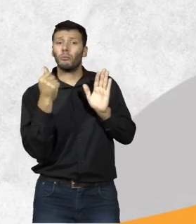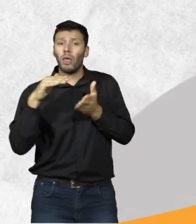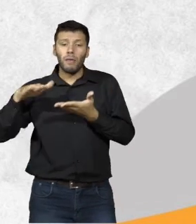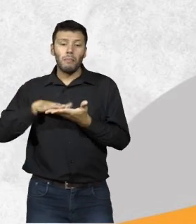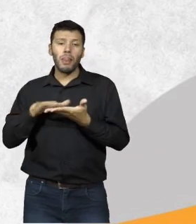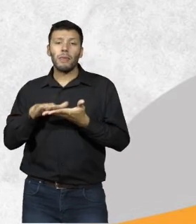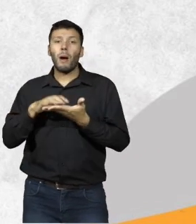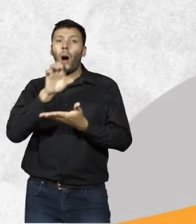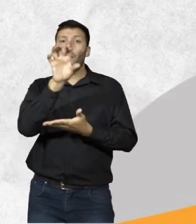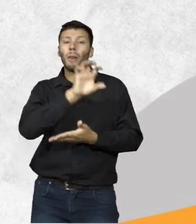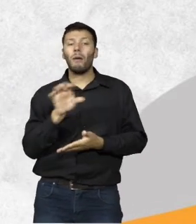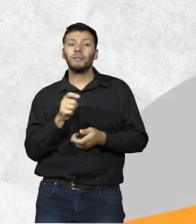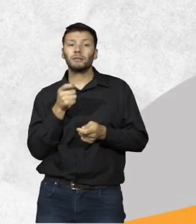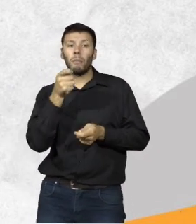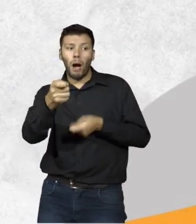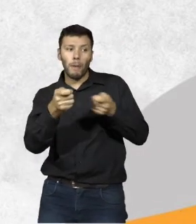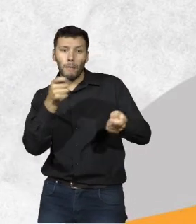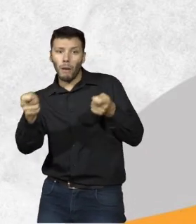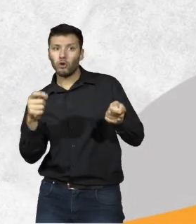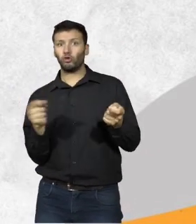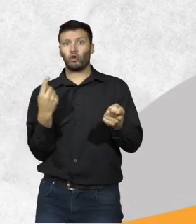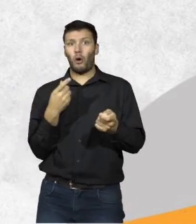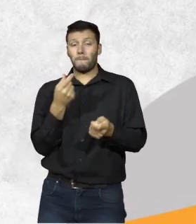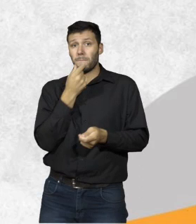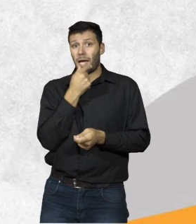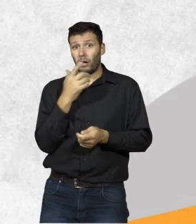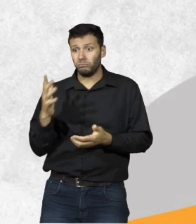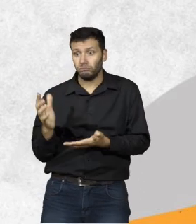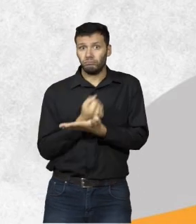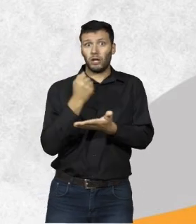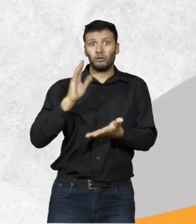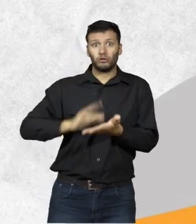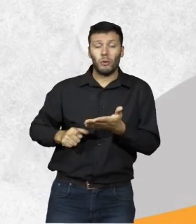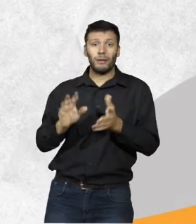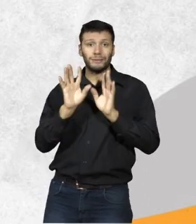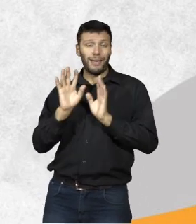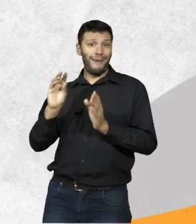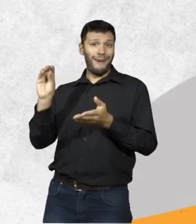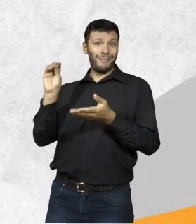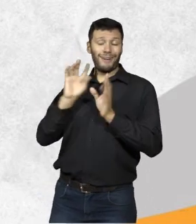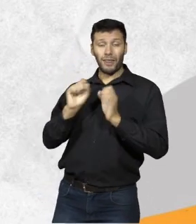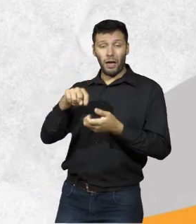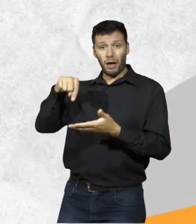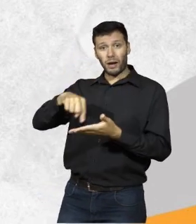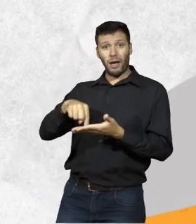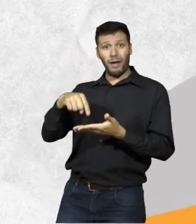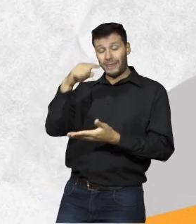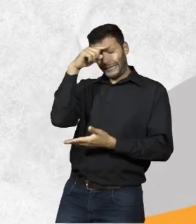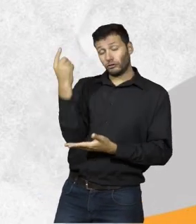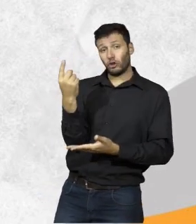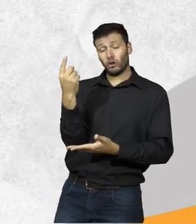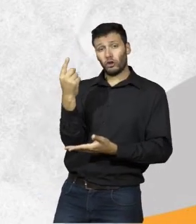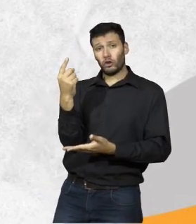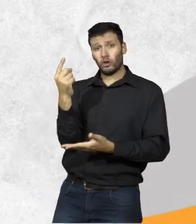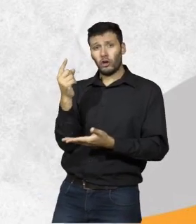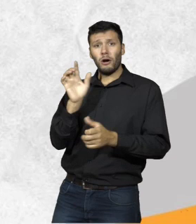las provincias. Entonces Mendoza, tomando las resoluciones de la Secretaría de Energía de la Nación, ha ido creando su